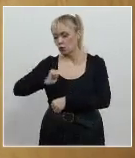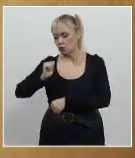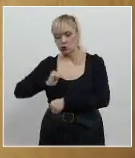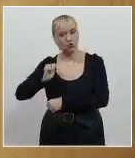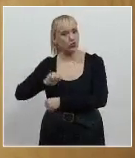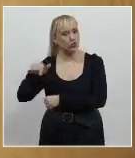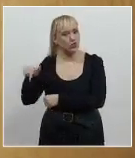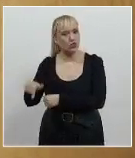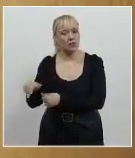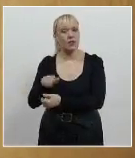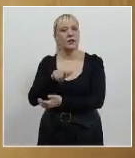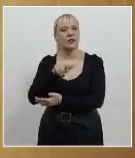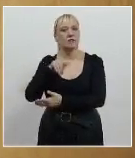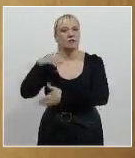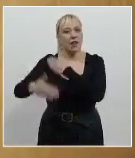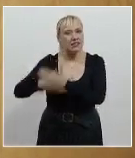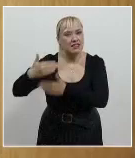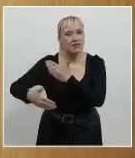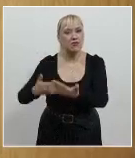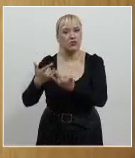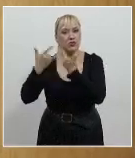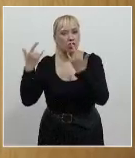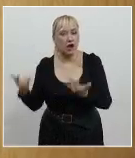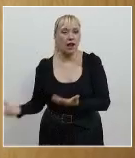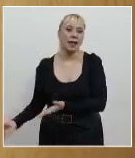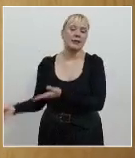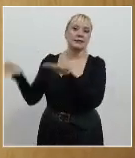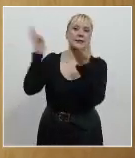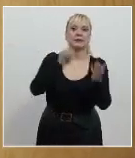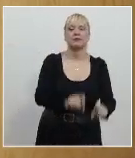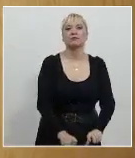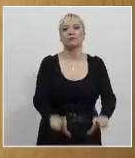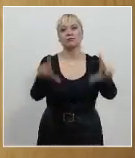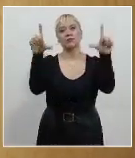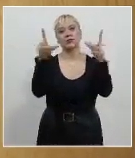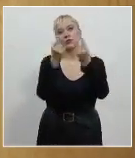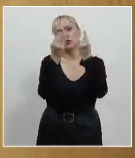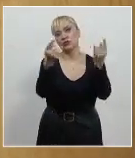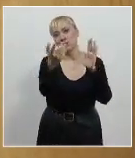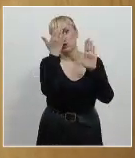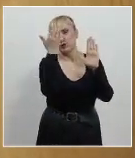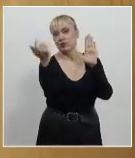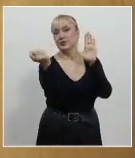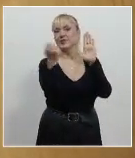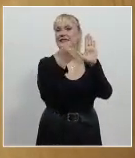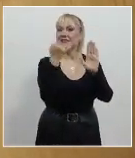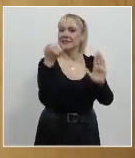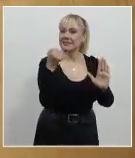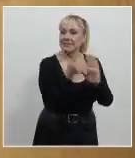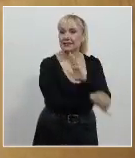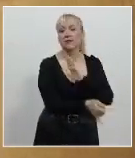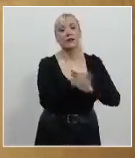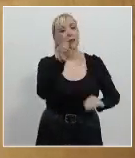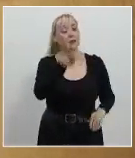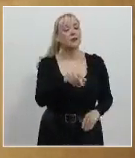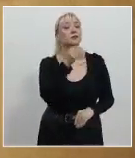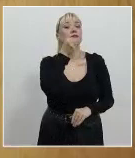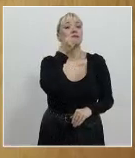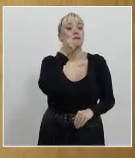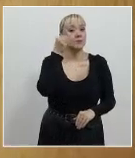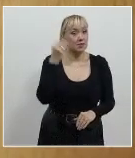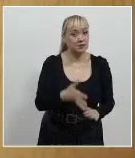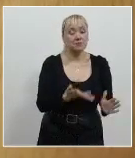archivos jurídicos para poder generar también materiales históricos. Todos estos están